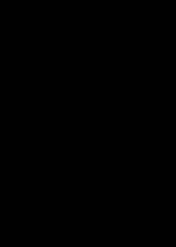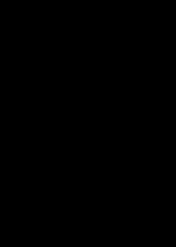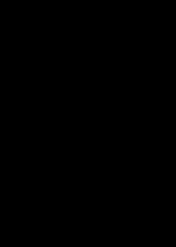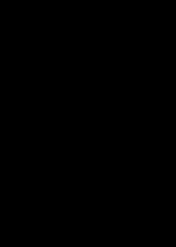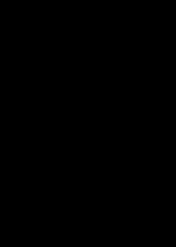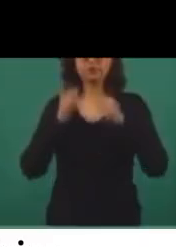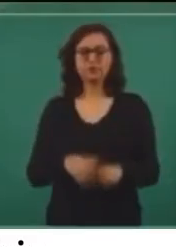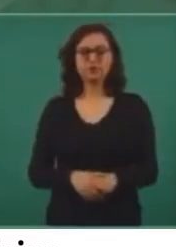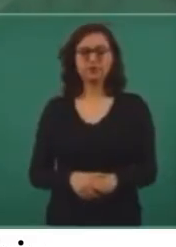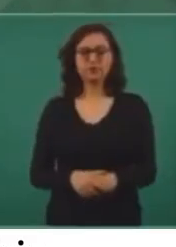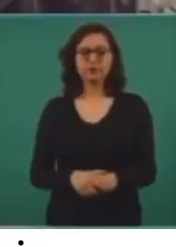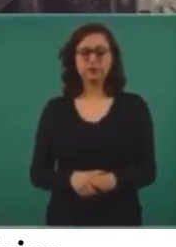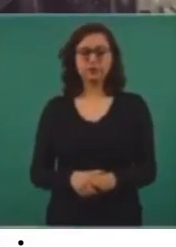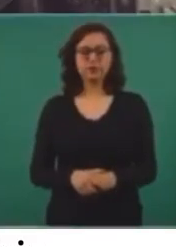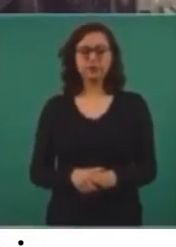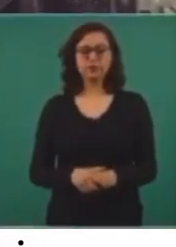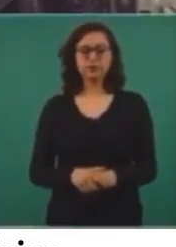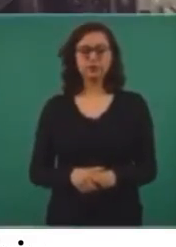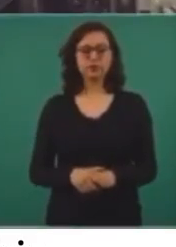La mañana